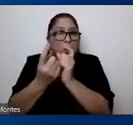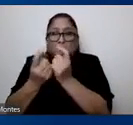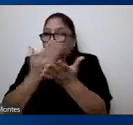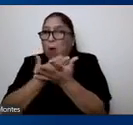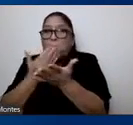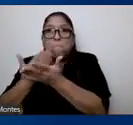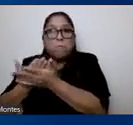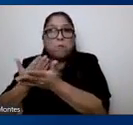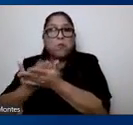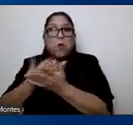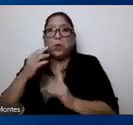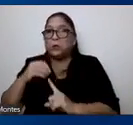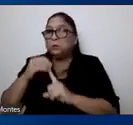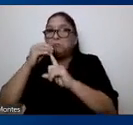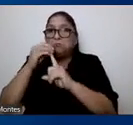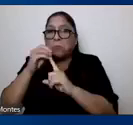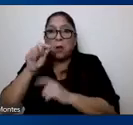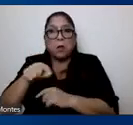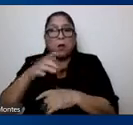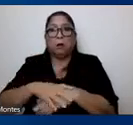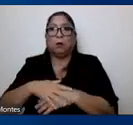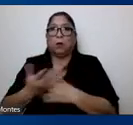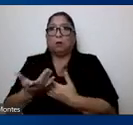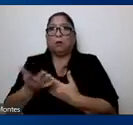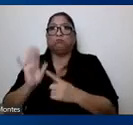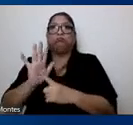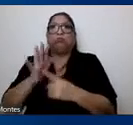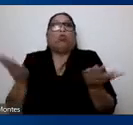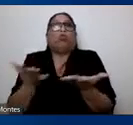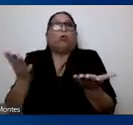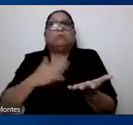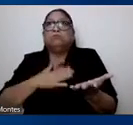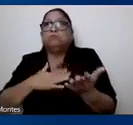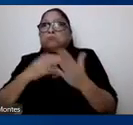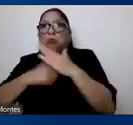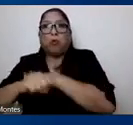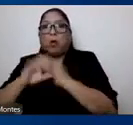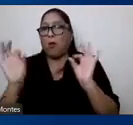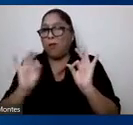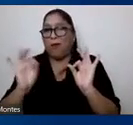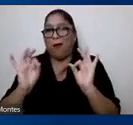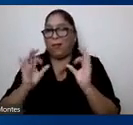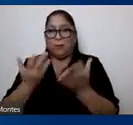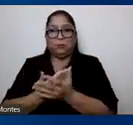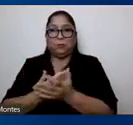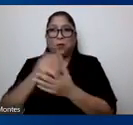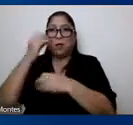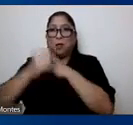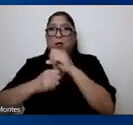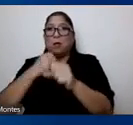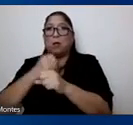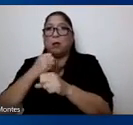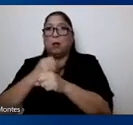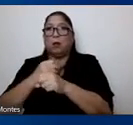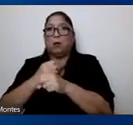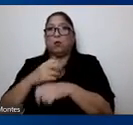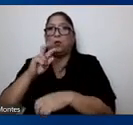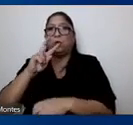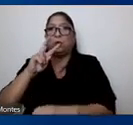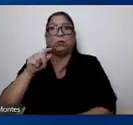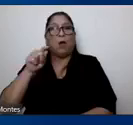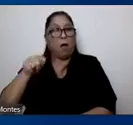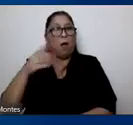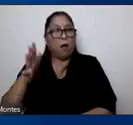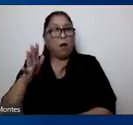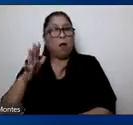evidencia específica que le dijera del paradero de su hijo. Ella en el año 83 también crea lo